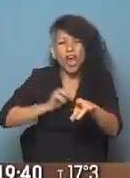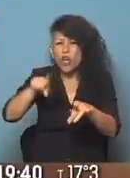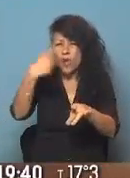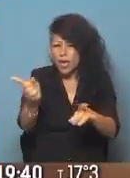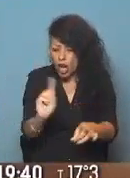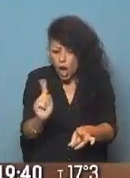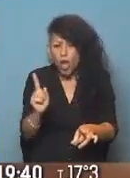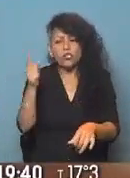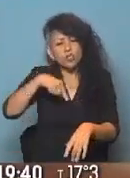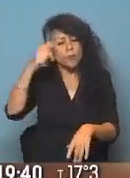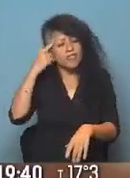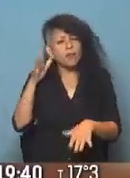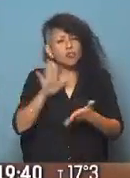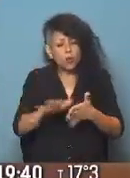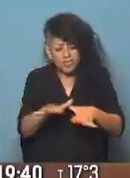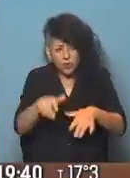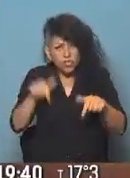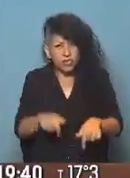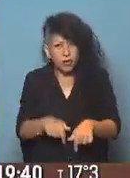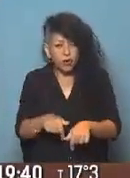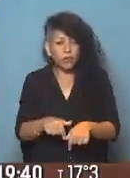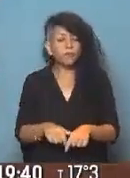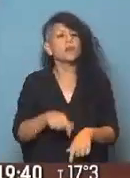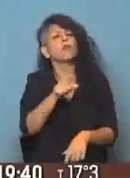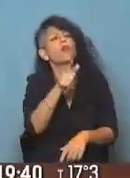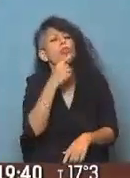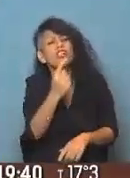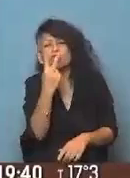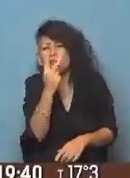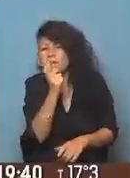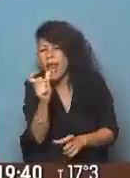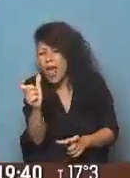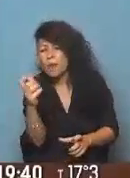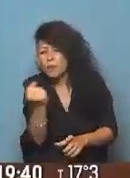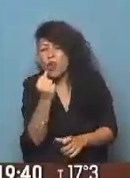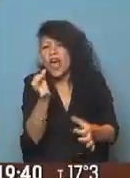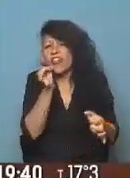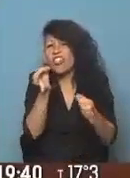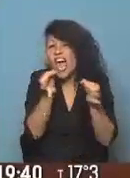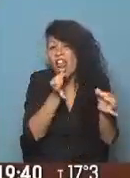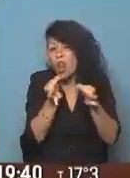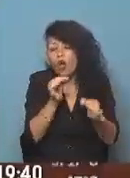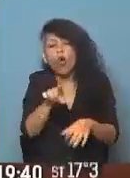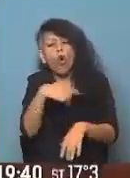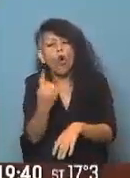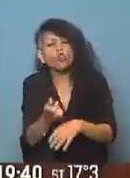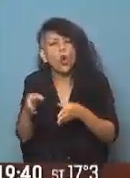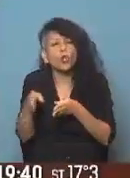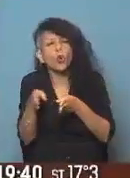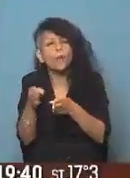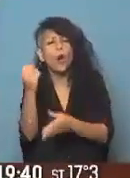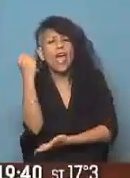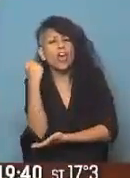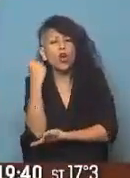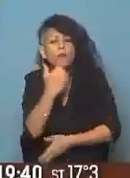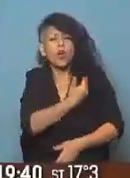Diputado, lo saco un segundo de lo que tiene que ver con el presupuesto. Recién decía dos palabras claves. Por un lado, diálogo, y la otra frase fue el rumbo económico que debe